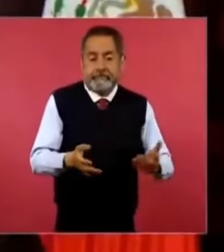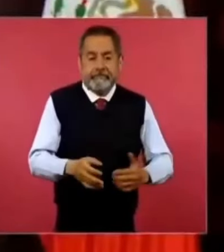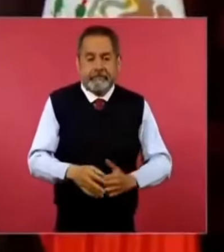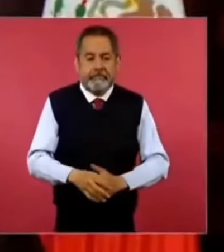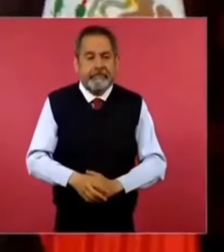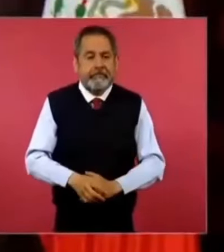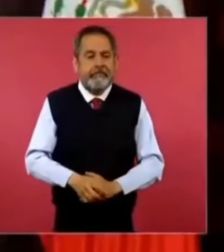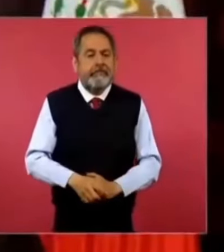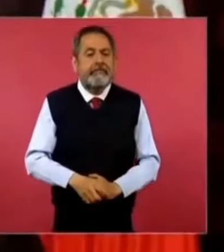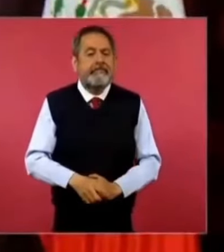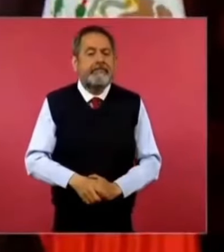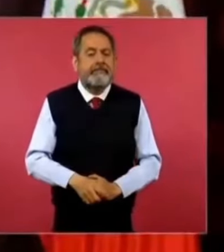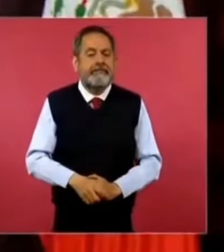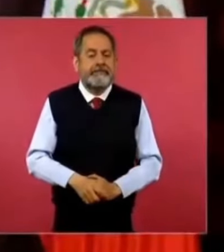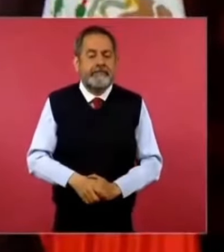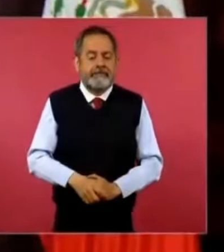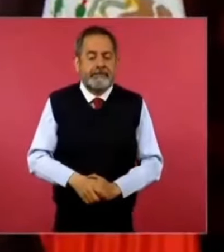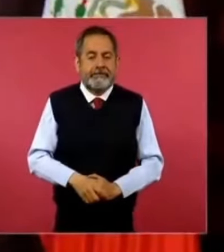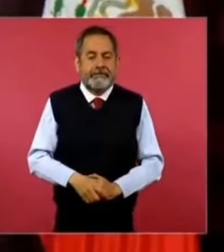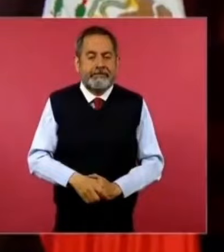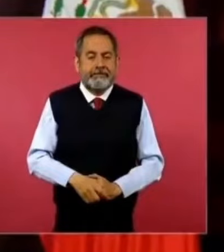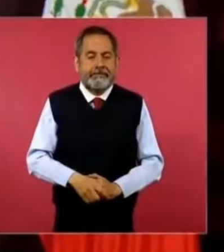racional y